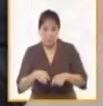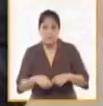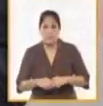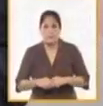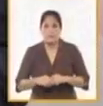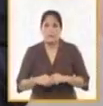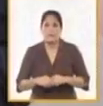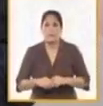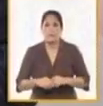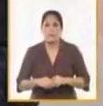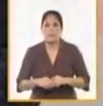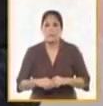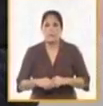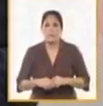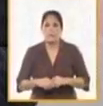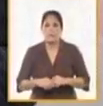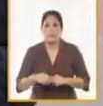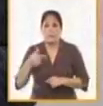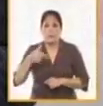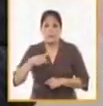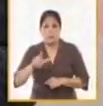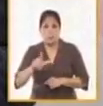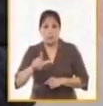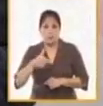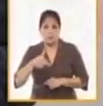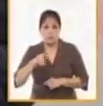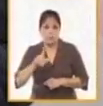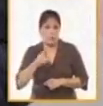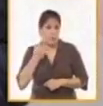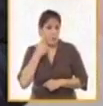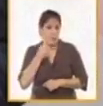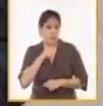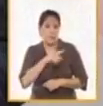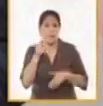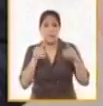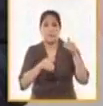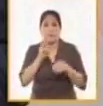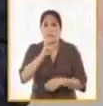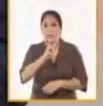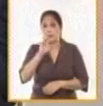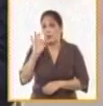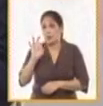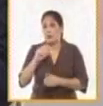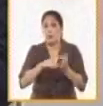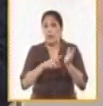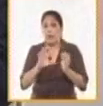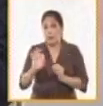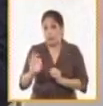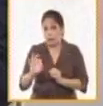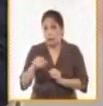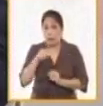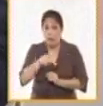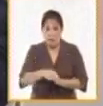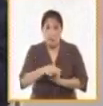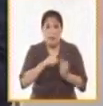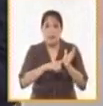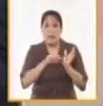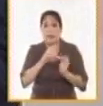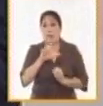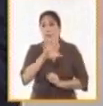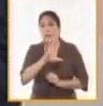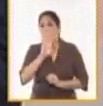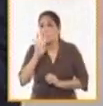en julio pasado, en las elecciones presidenciales, participaron 38 partidos políticos. En esta oportunidad participaron